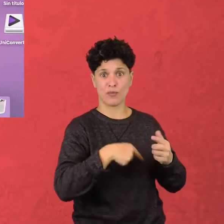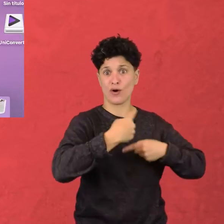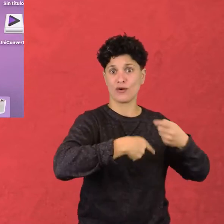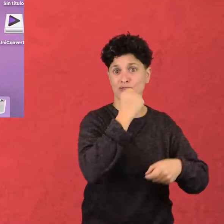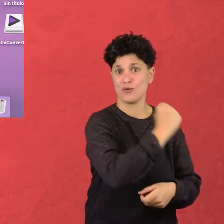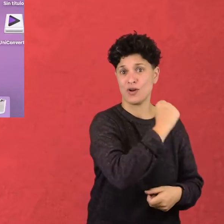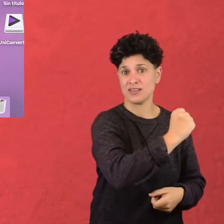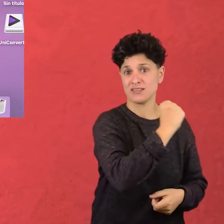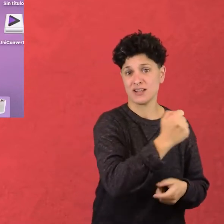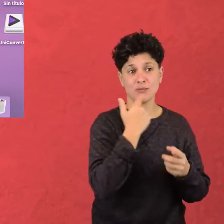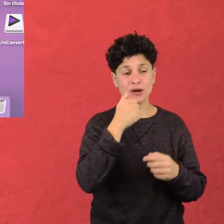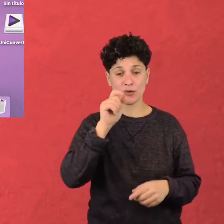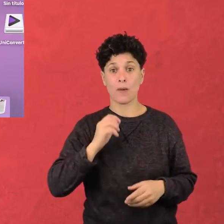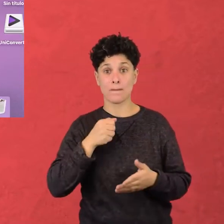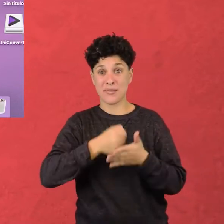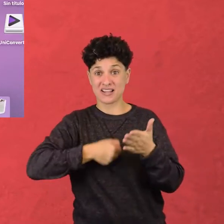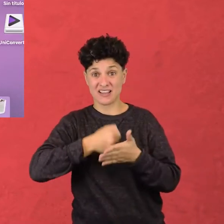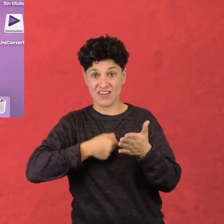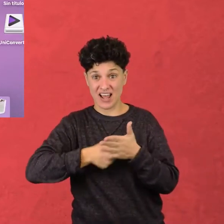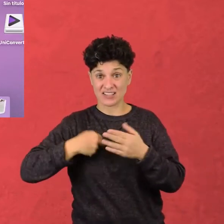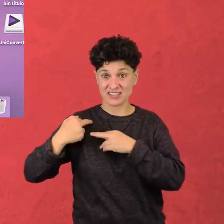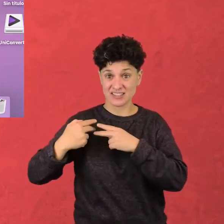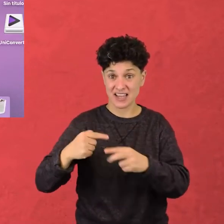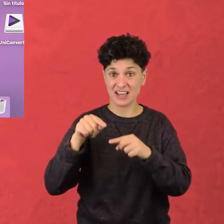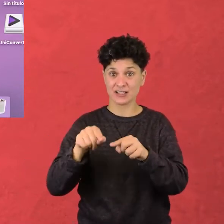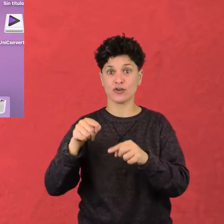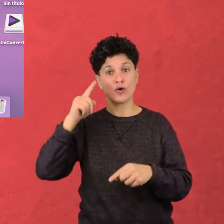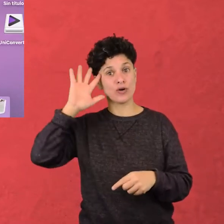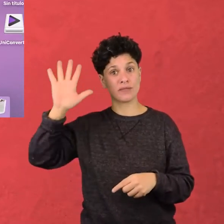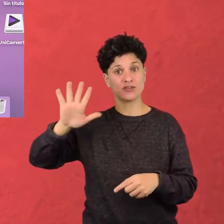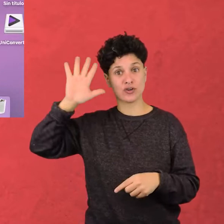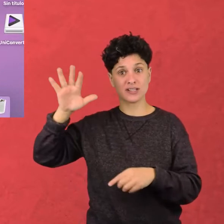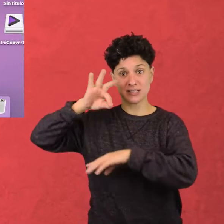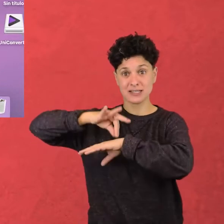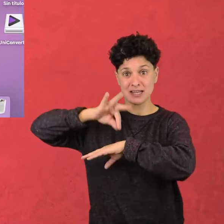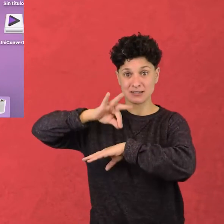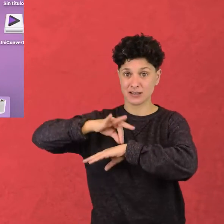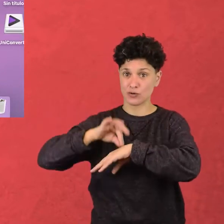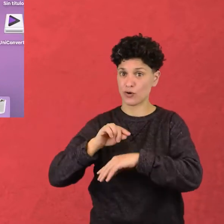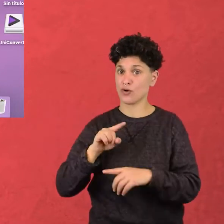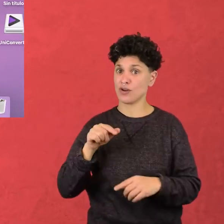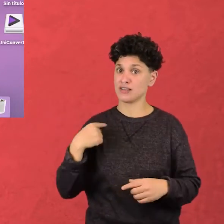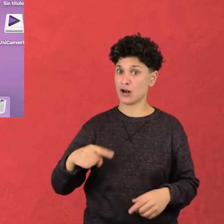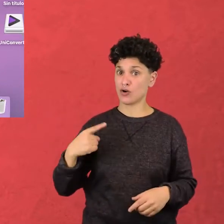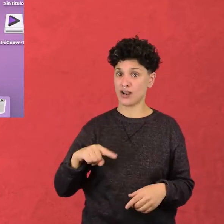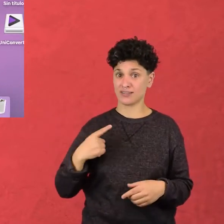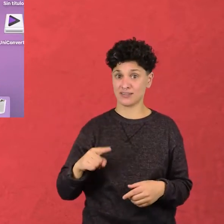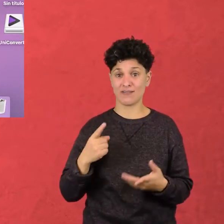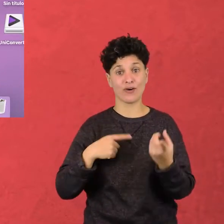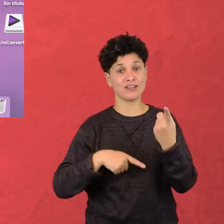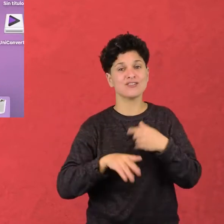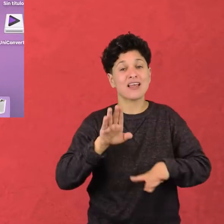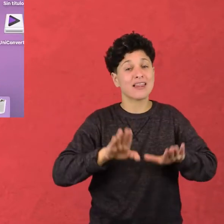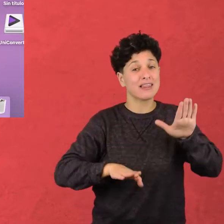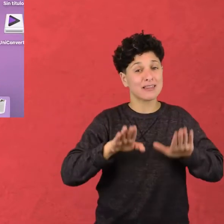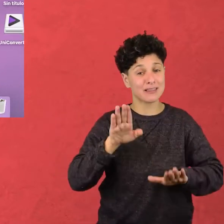con trastornos mentales y que es un psicópata sería muy negativa. Ahora hay algo que Kant dice que es bueno